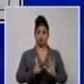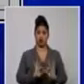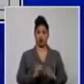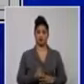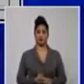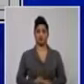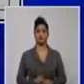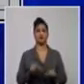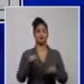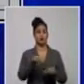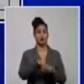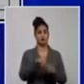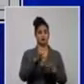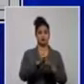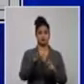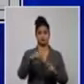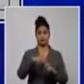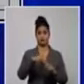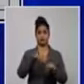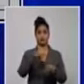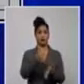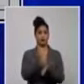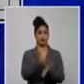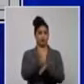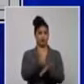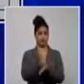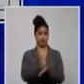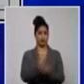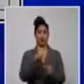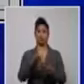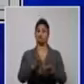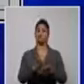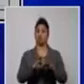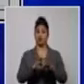ya dijimos, municipio, pues con la mayor tasa,